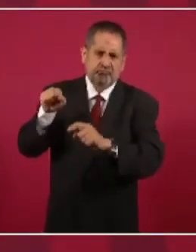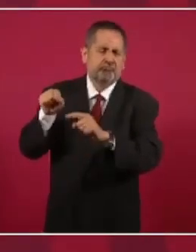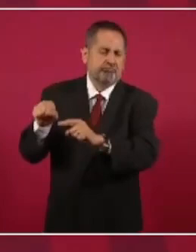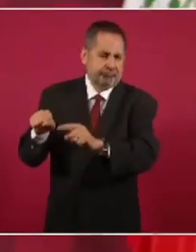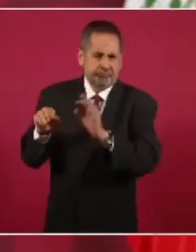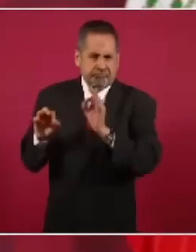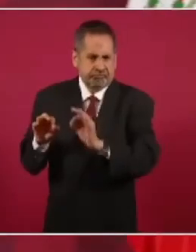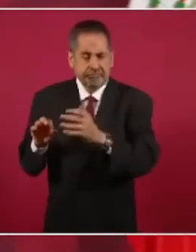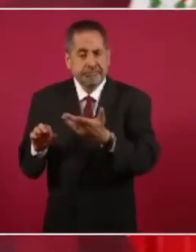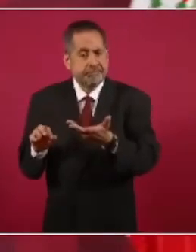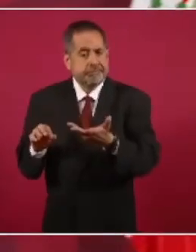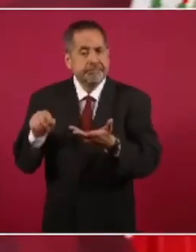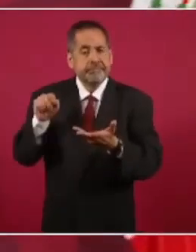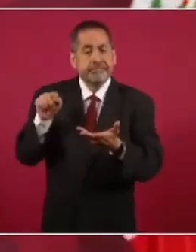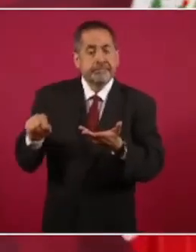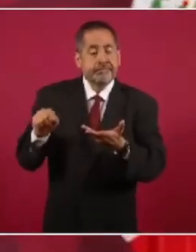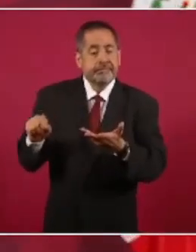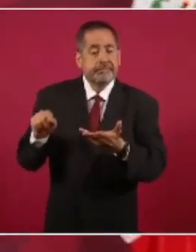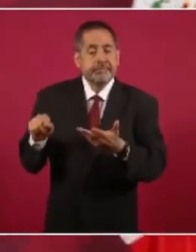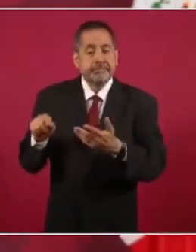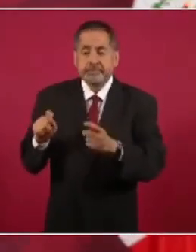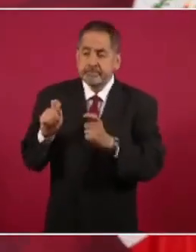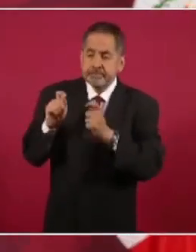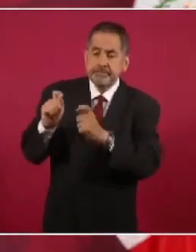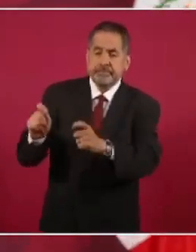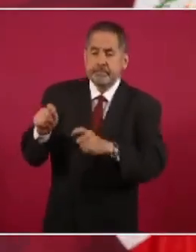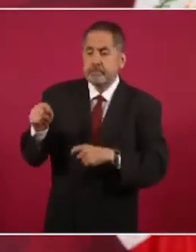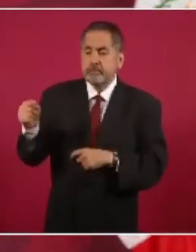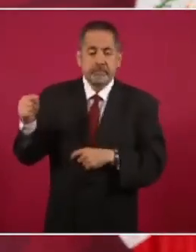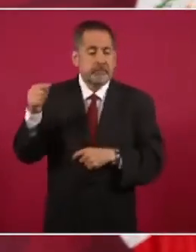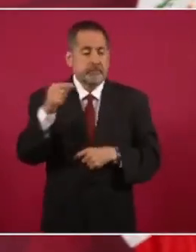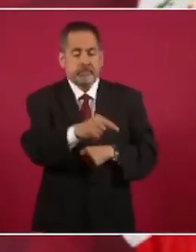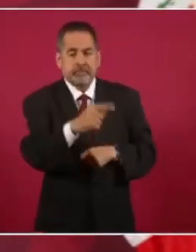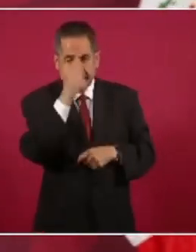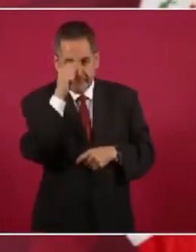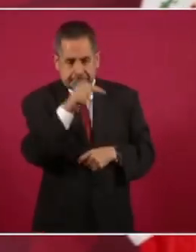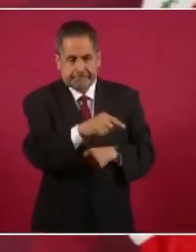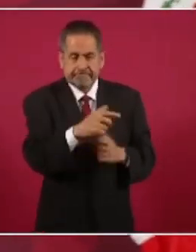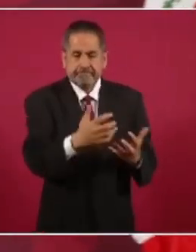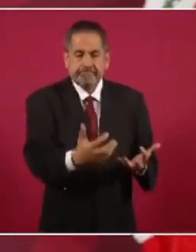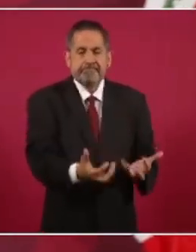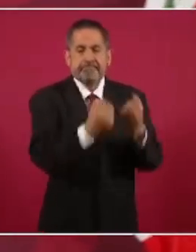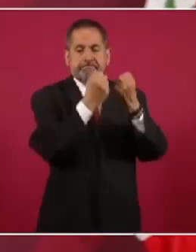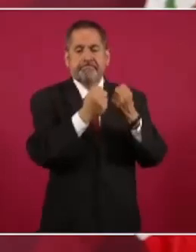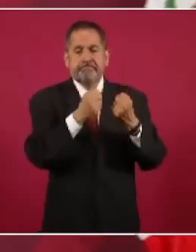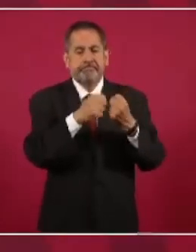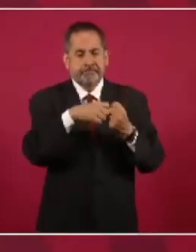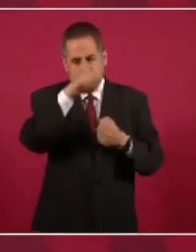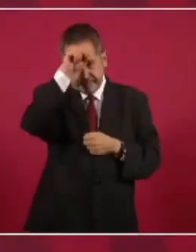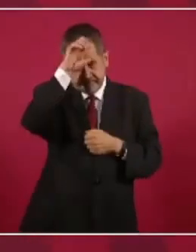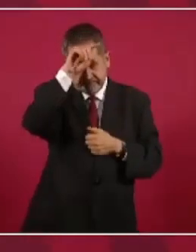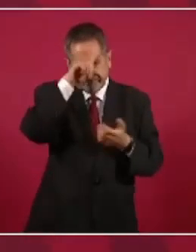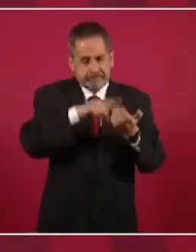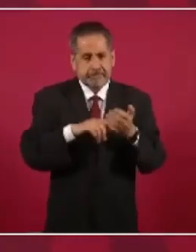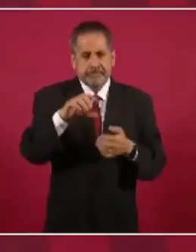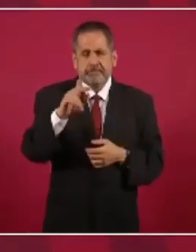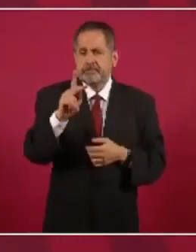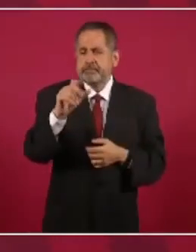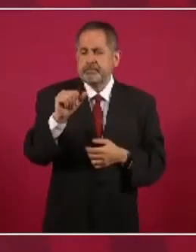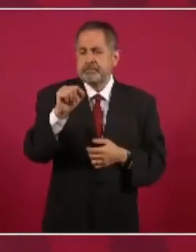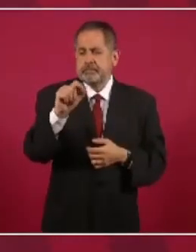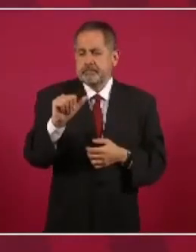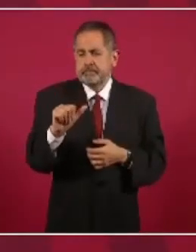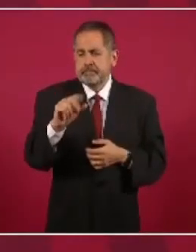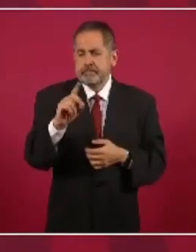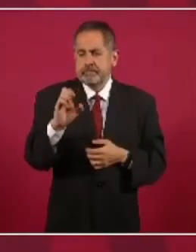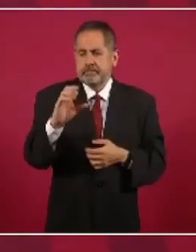y ellos están a cargo del rescate de los mineros de pasta de concho. Ya